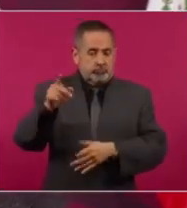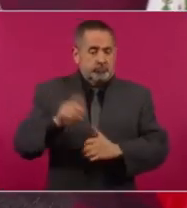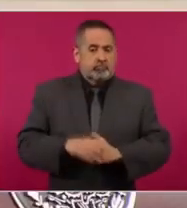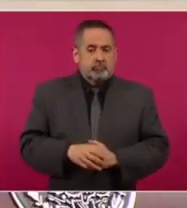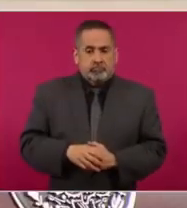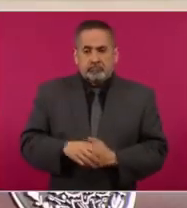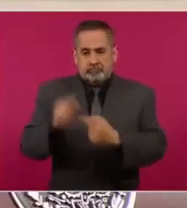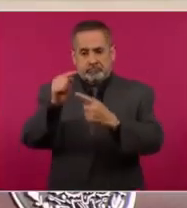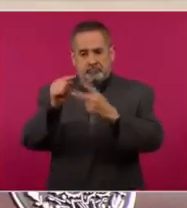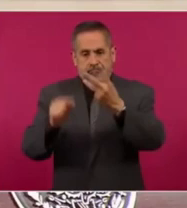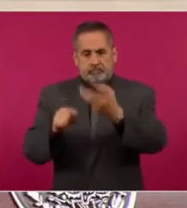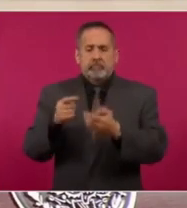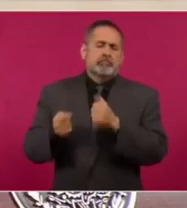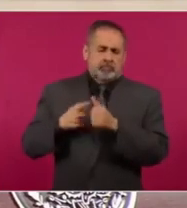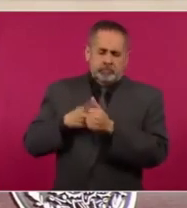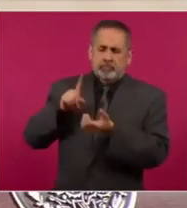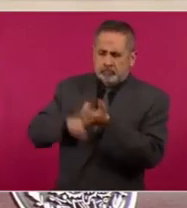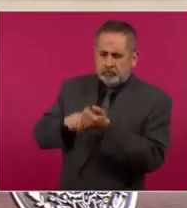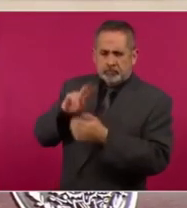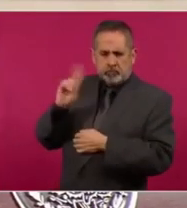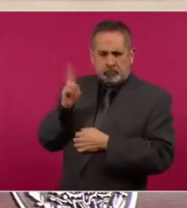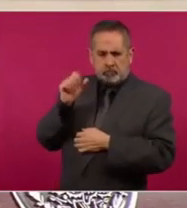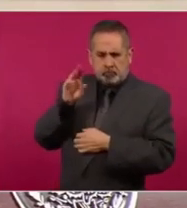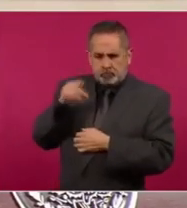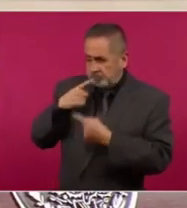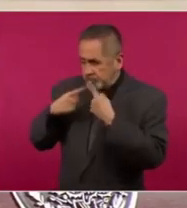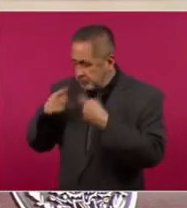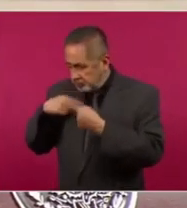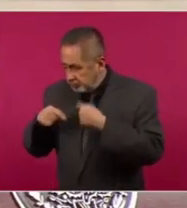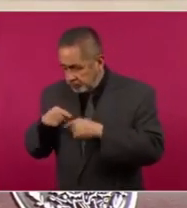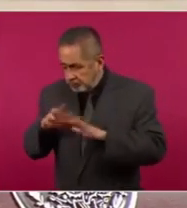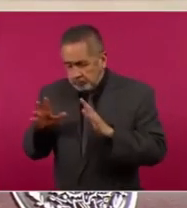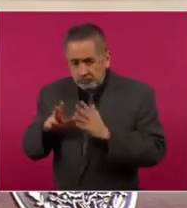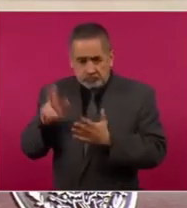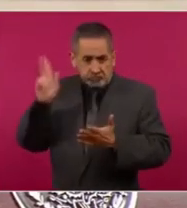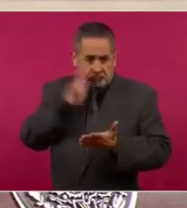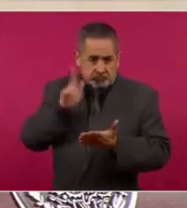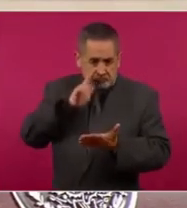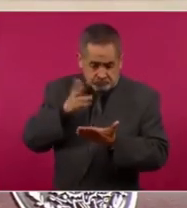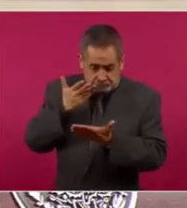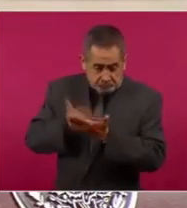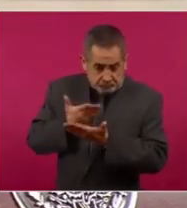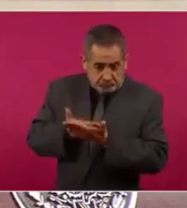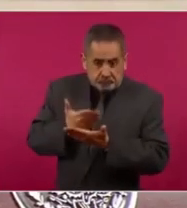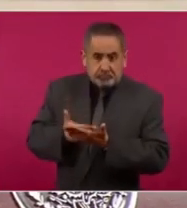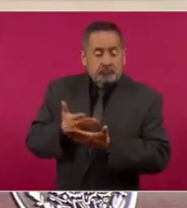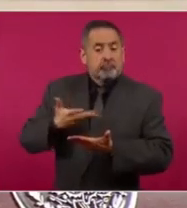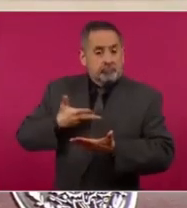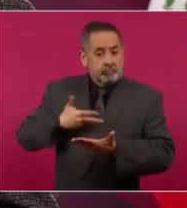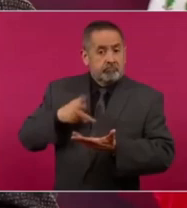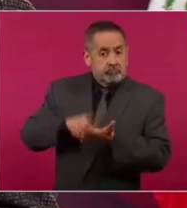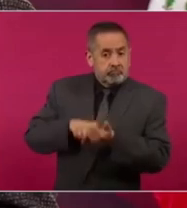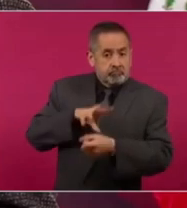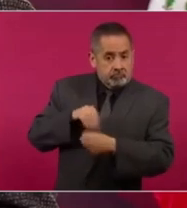agotar las instancias internas? Y si hay constancia